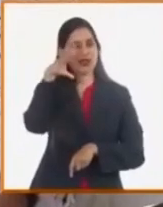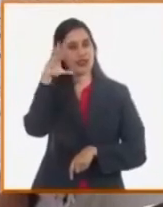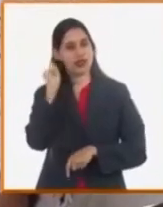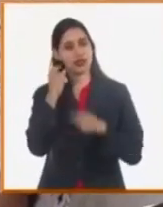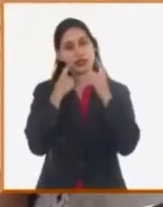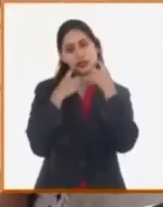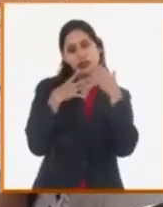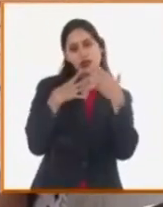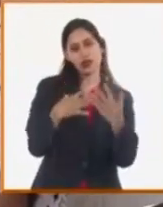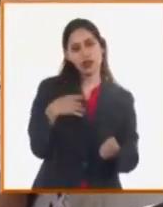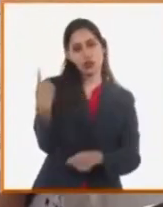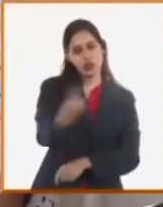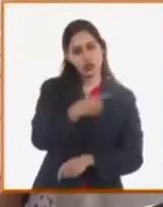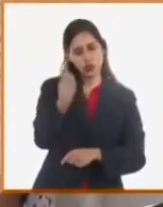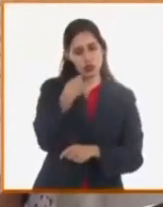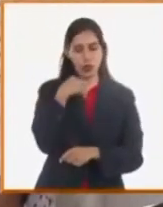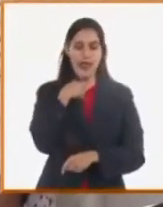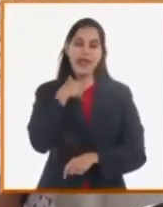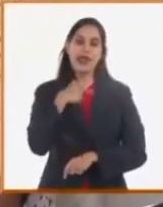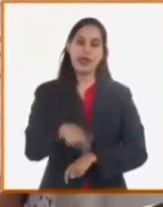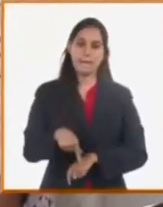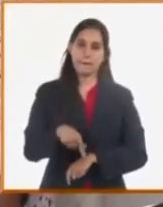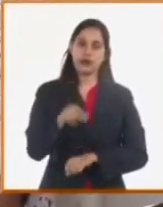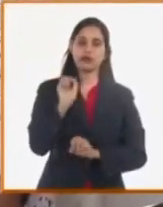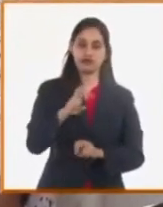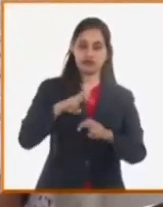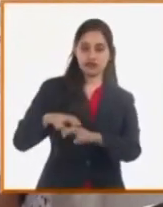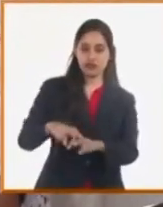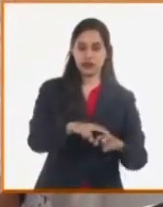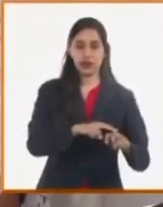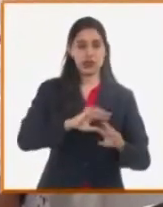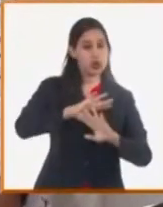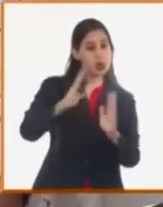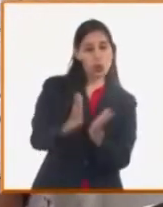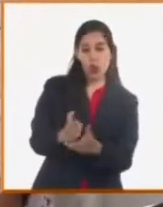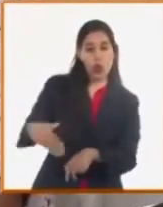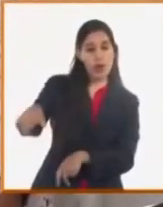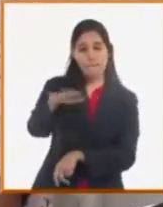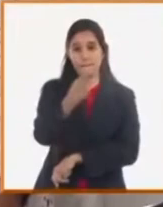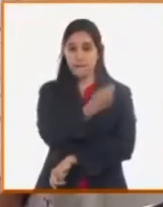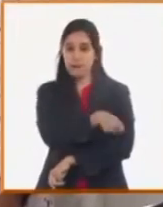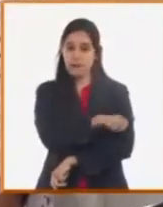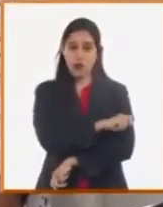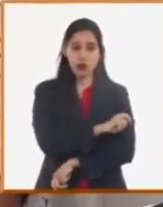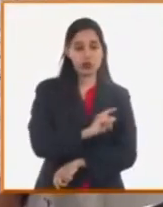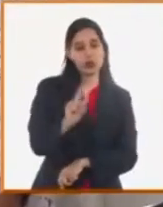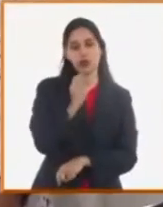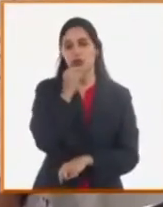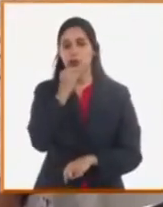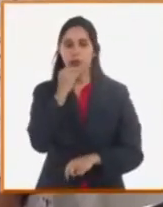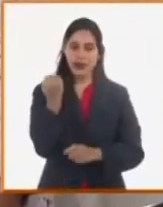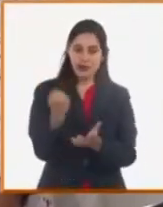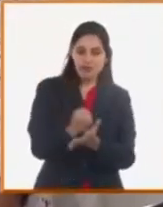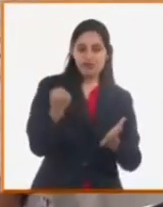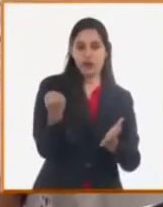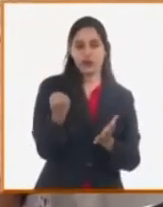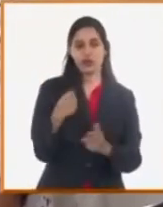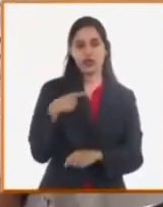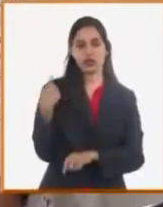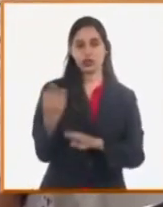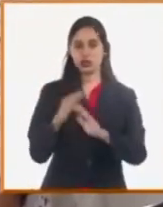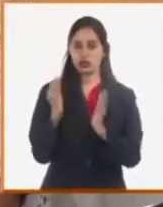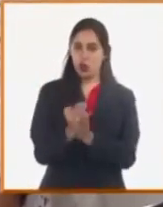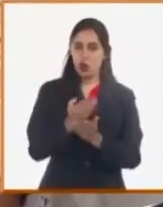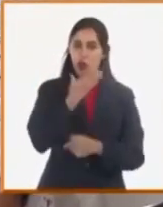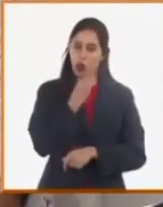que estamos aquí sentados somos ejemplo de eso no todo el mundo no eso no se puede totalizar no toda mi generación